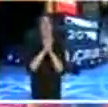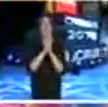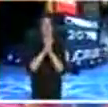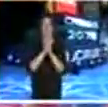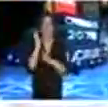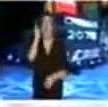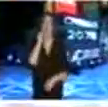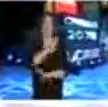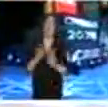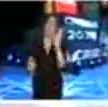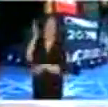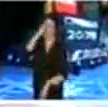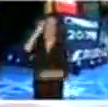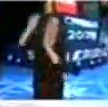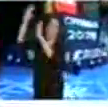Madrid.